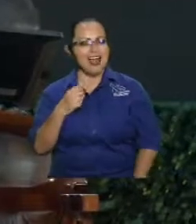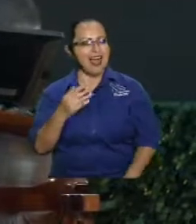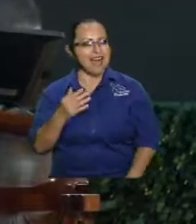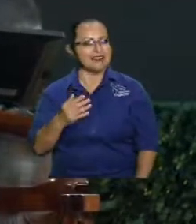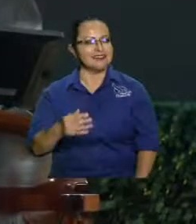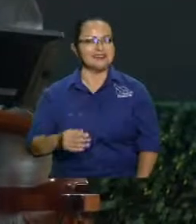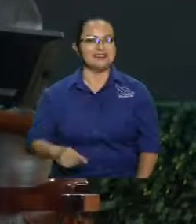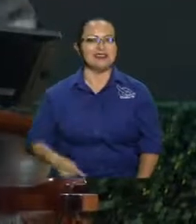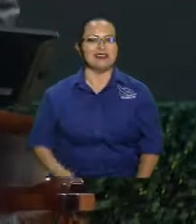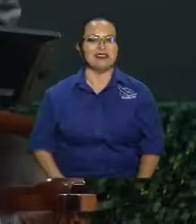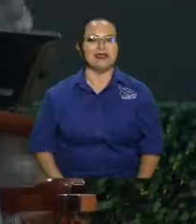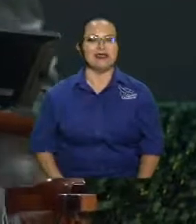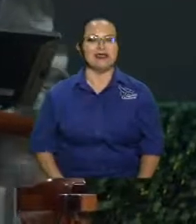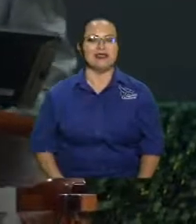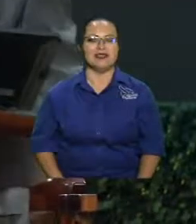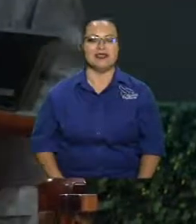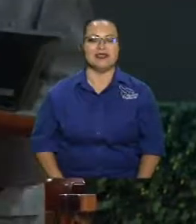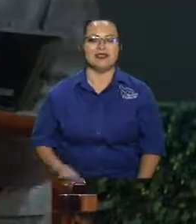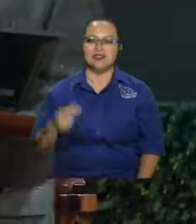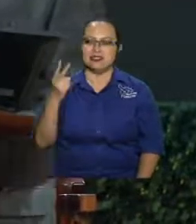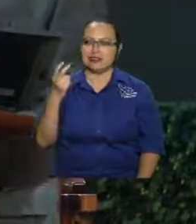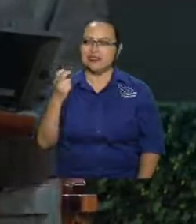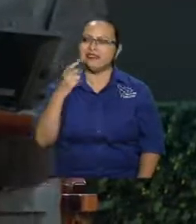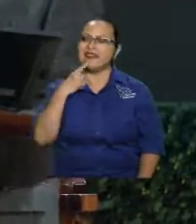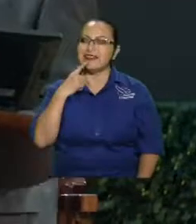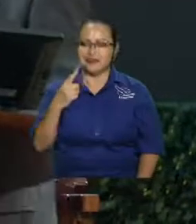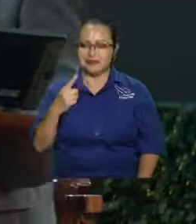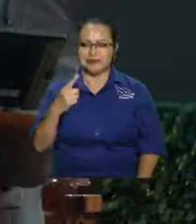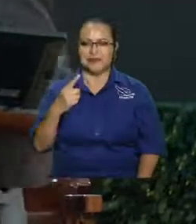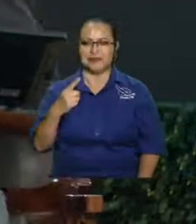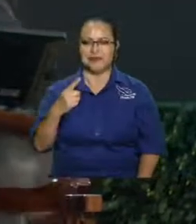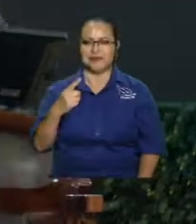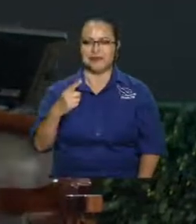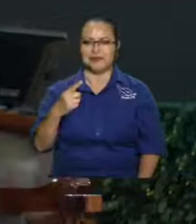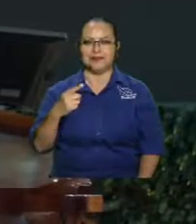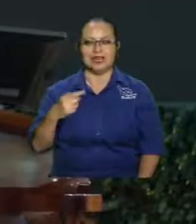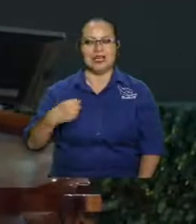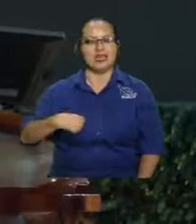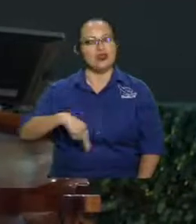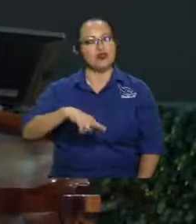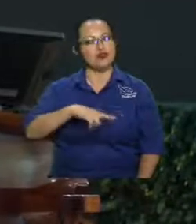contado esto que le voy a contar, ya se lo he contado a usted. Se lo voy a contar una vez más.